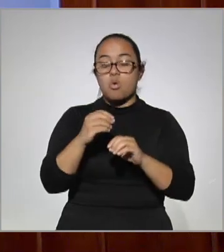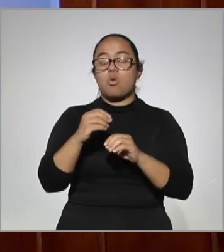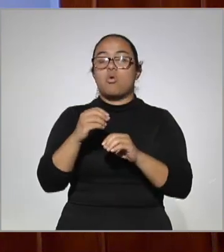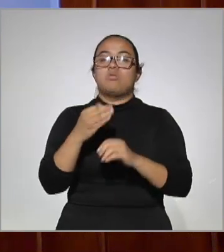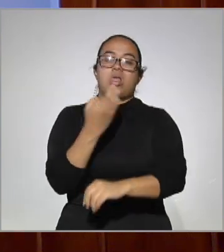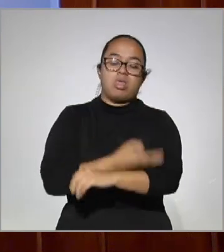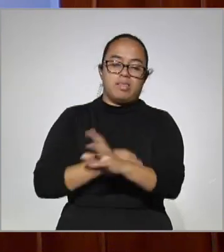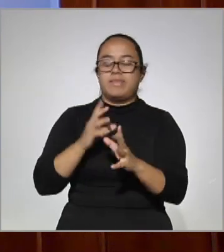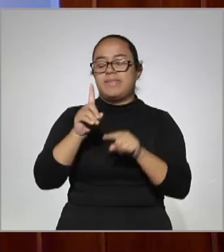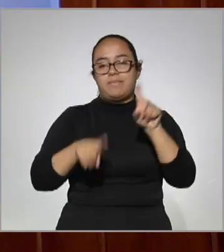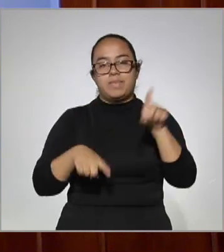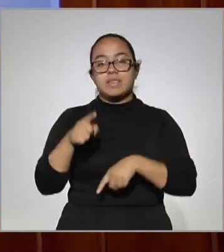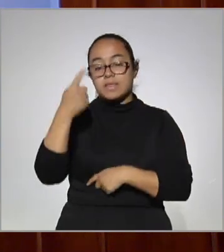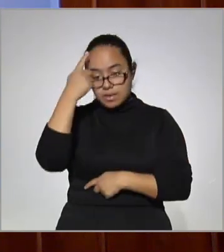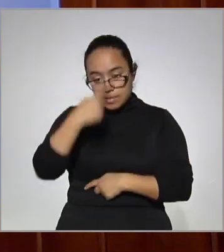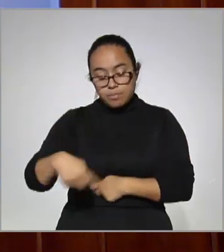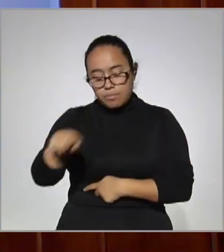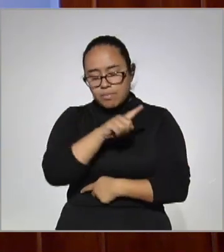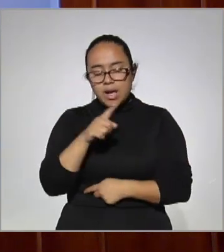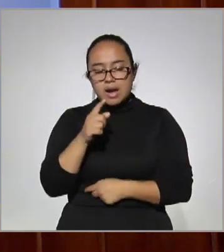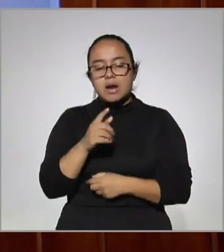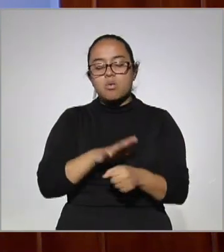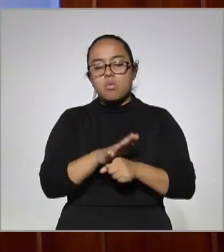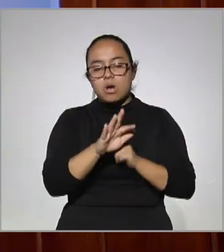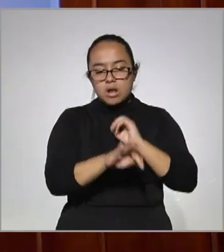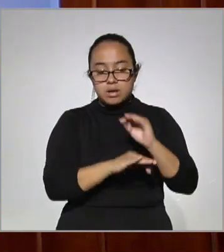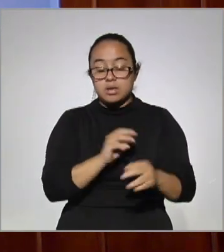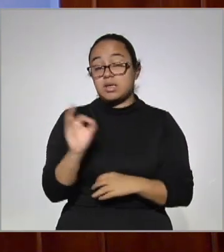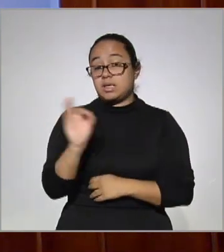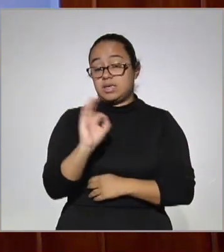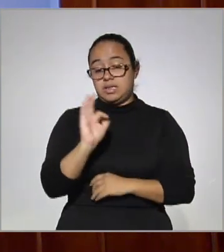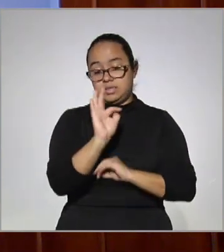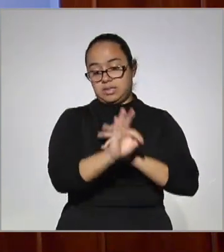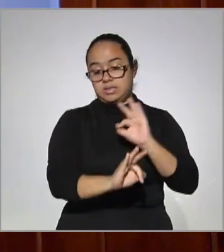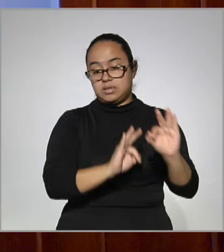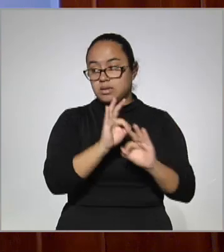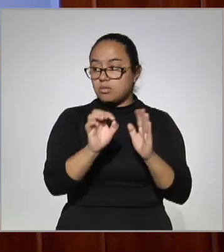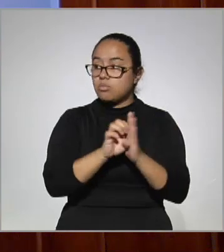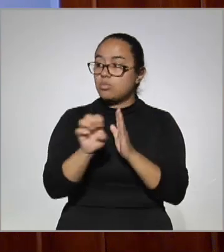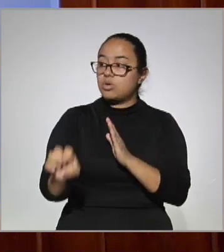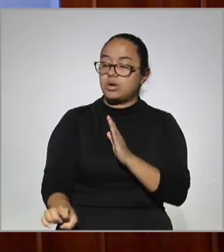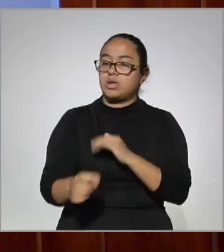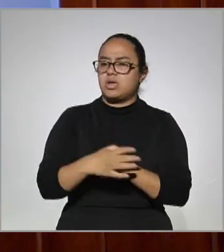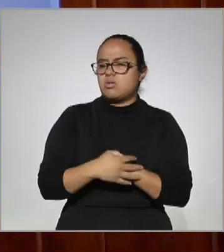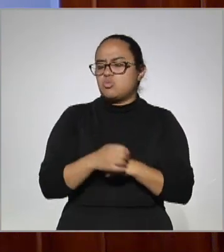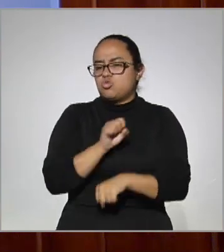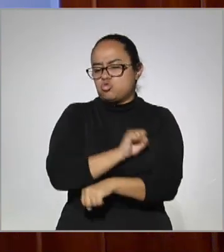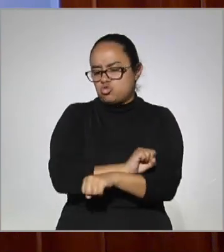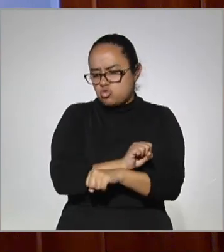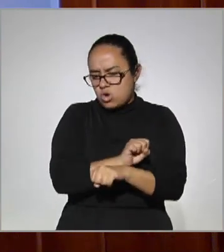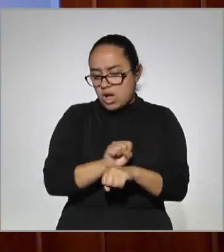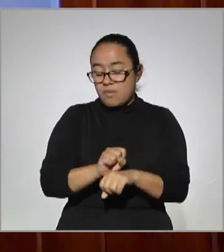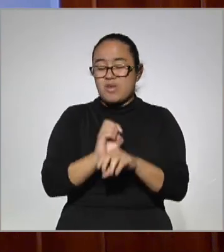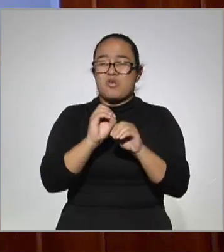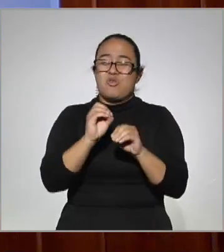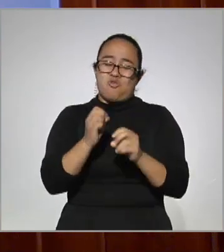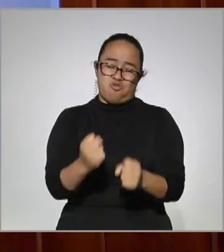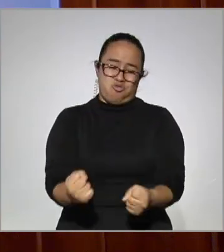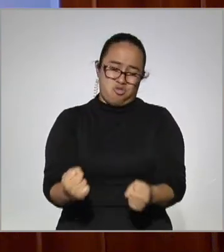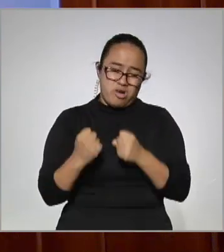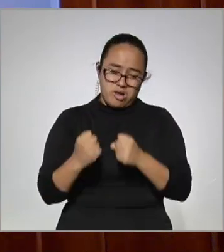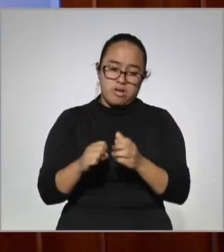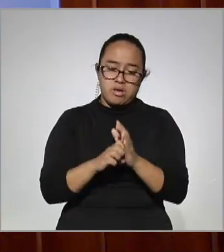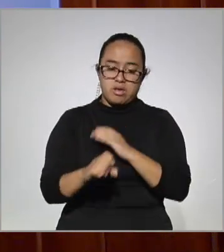qué tipo de tratamiento se va a ofertar. Puede ser desde tratamientos muy nobles o un poco invasivos, como